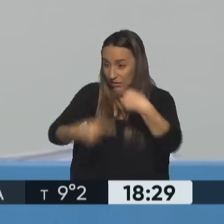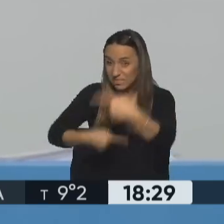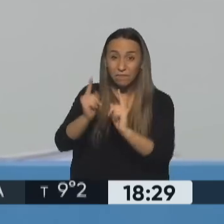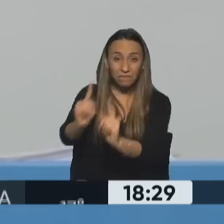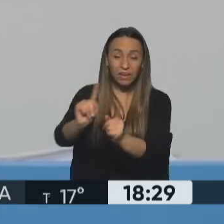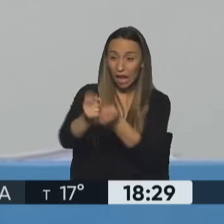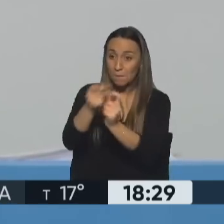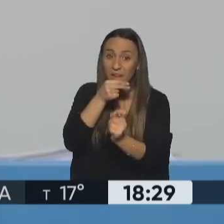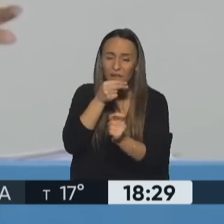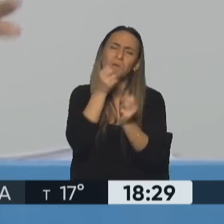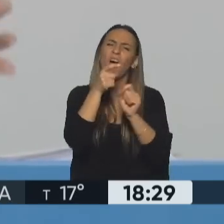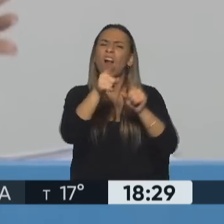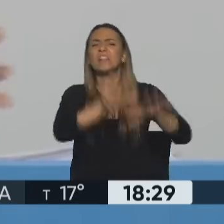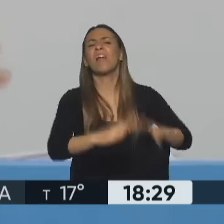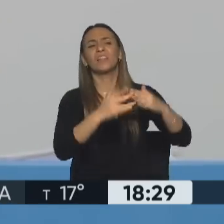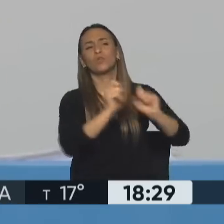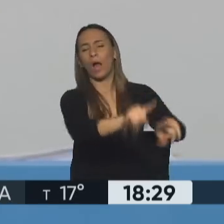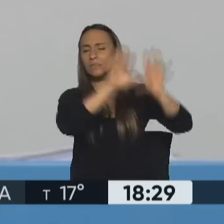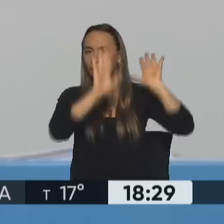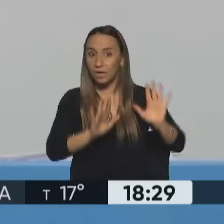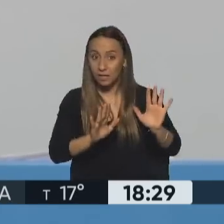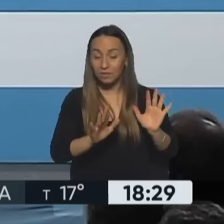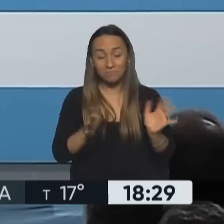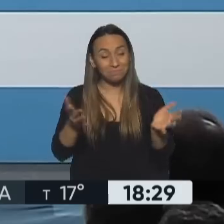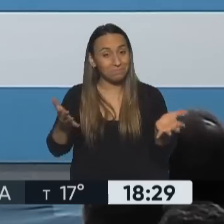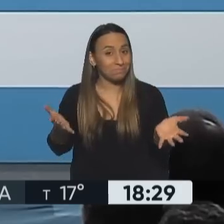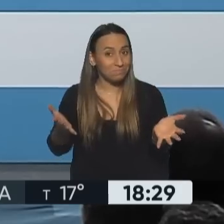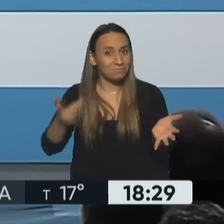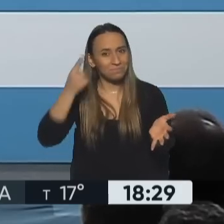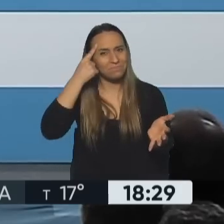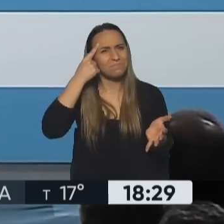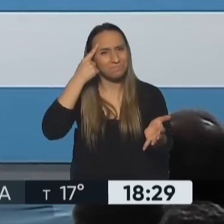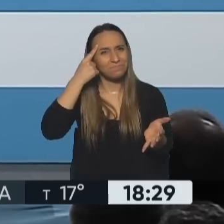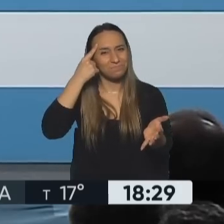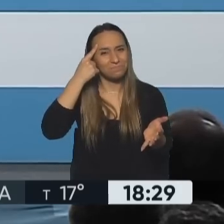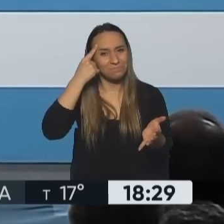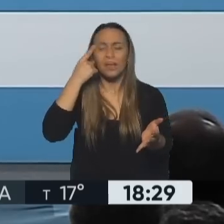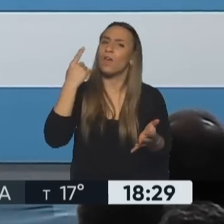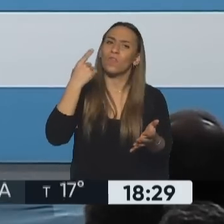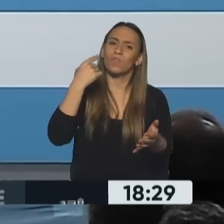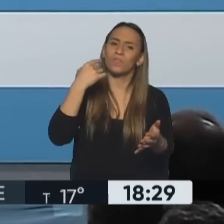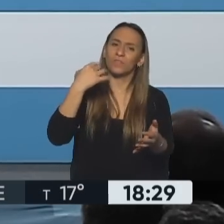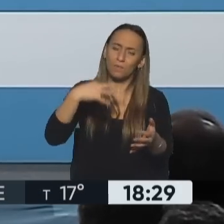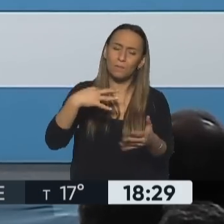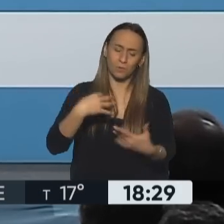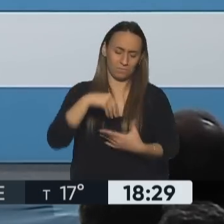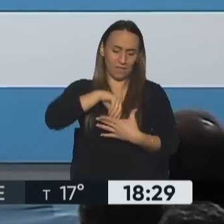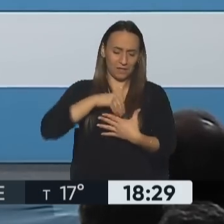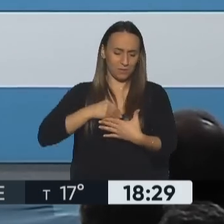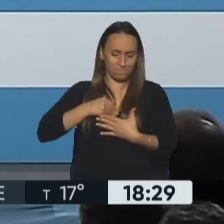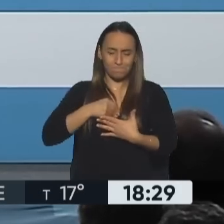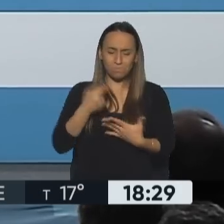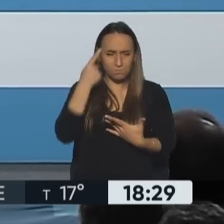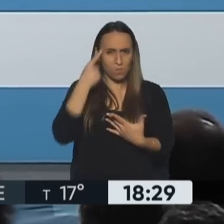mejor quedarse en la casa. Así que yo lo que creo, sinceramente, es que debemos apelar a lo mejor nuestro,